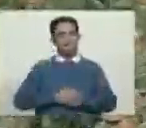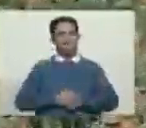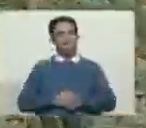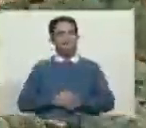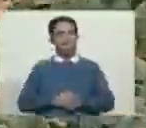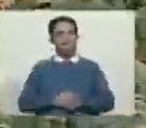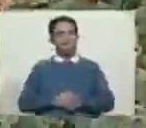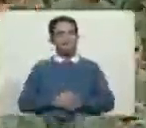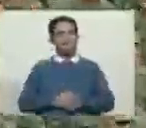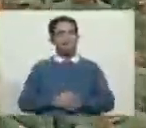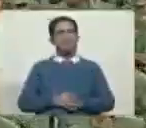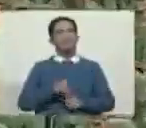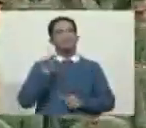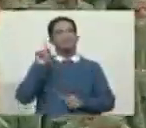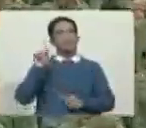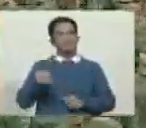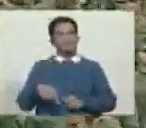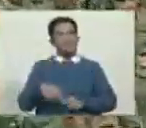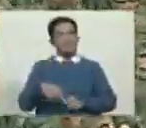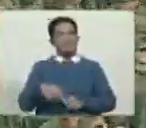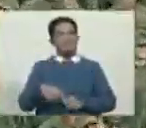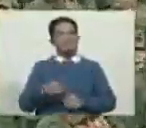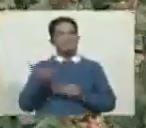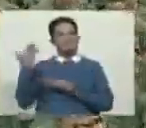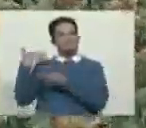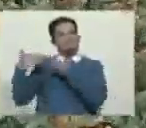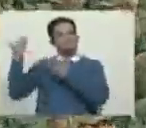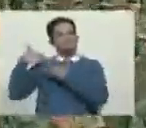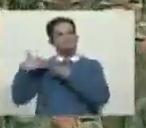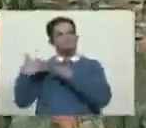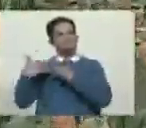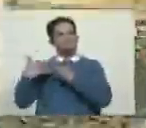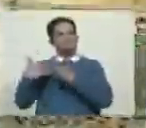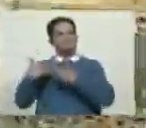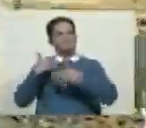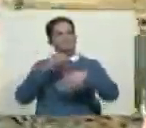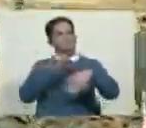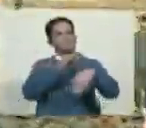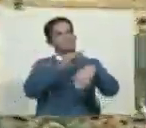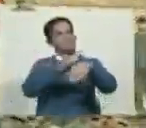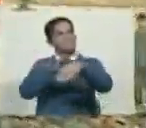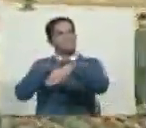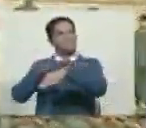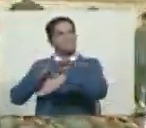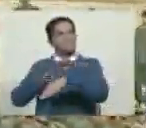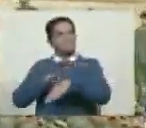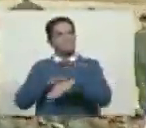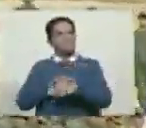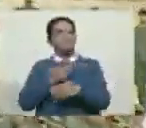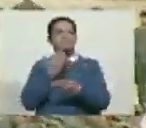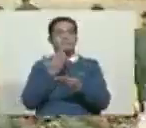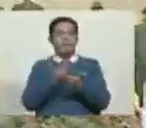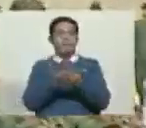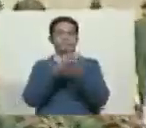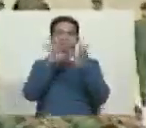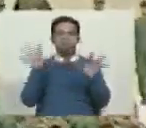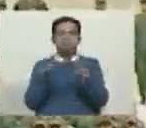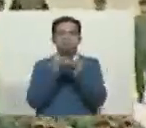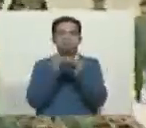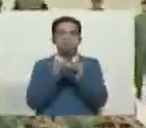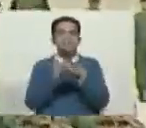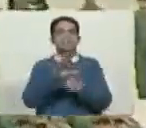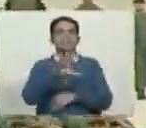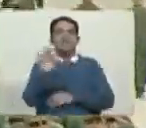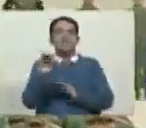2019. Ha llamado en los últimos, en las últimas horas, ha ordenado a la conformación de 50.000